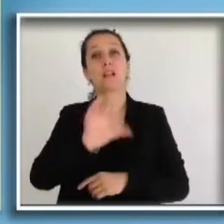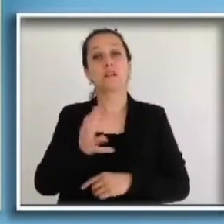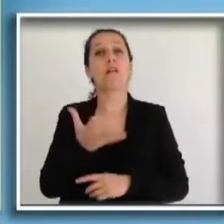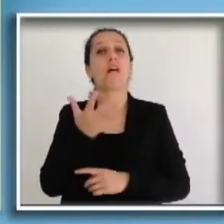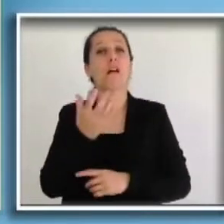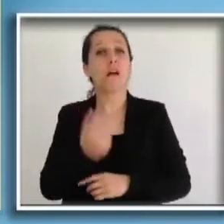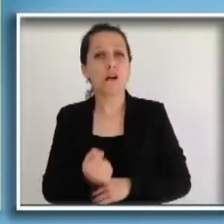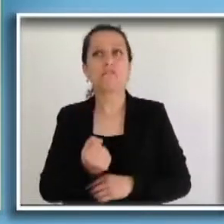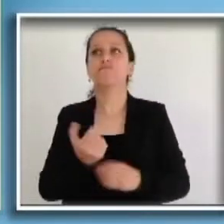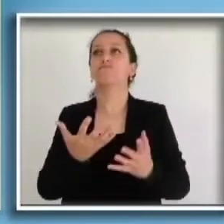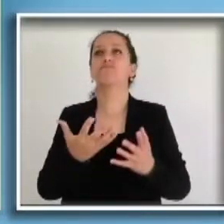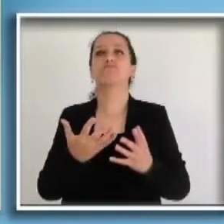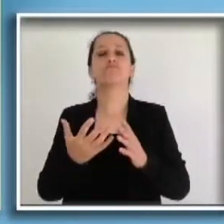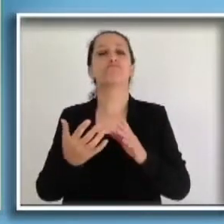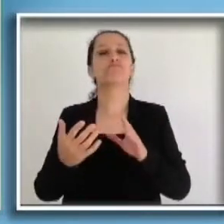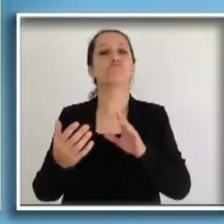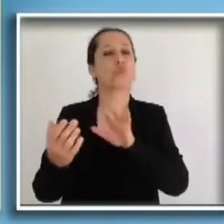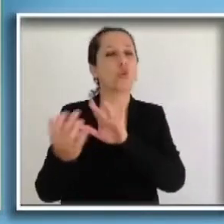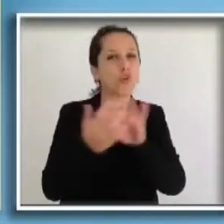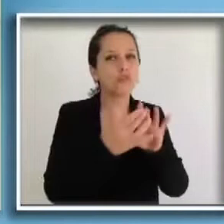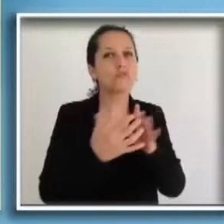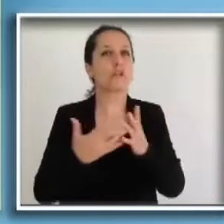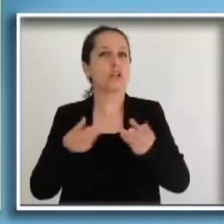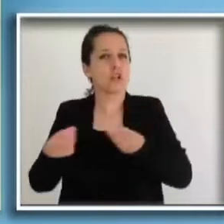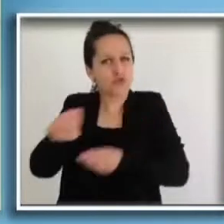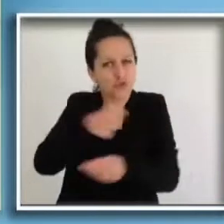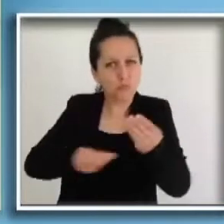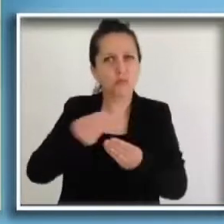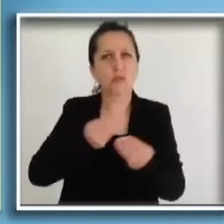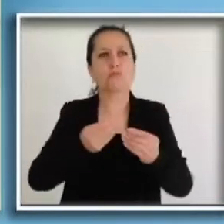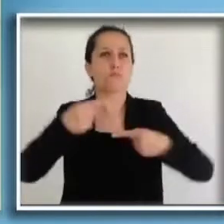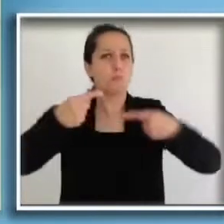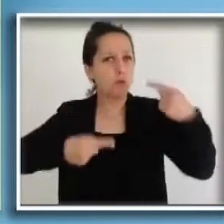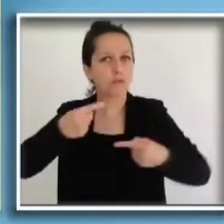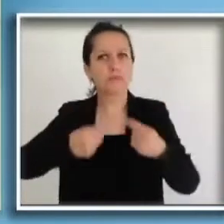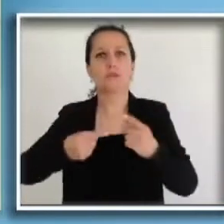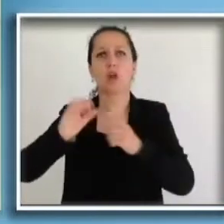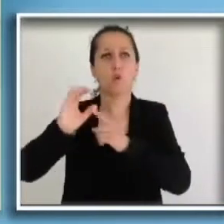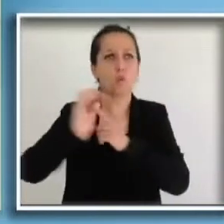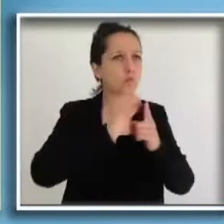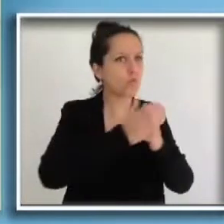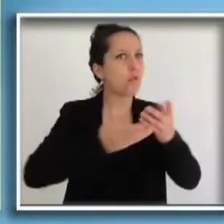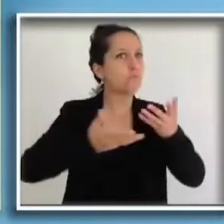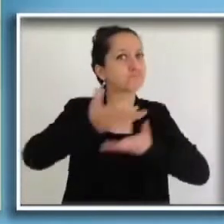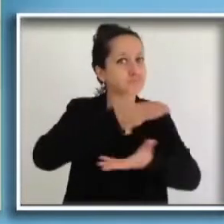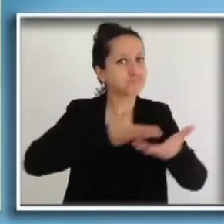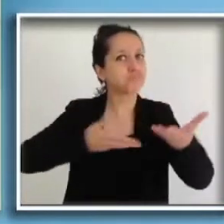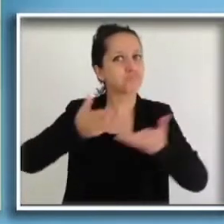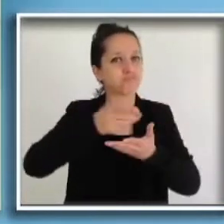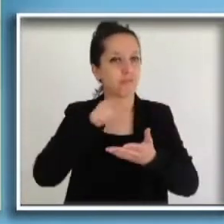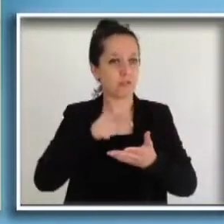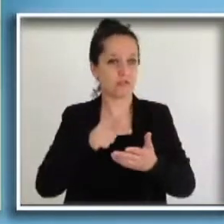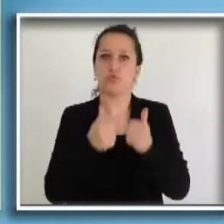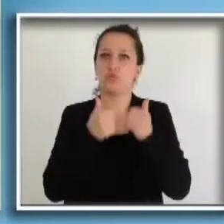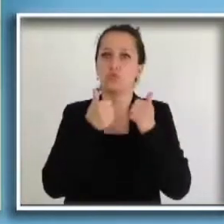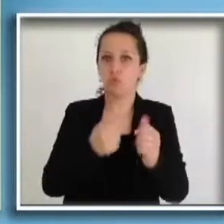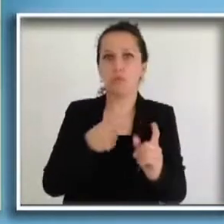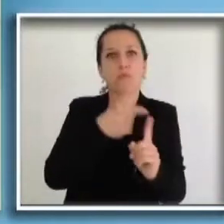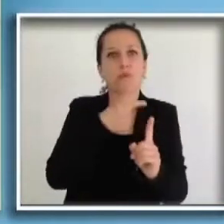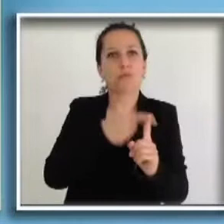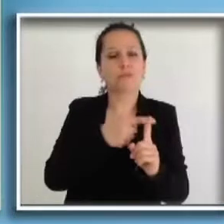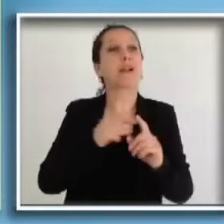comerciales políticos y culturales que deben aprovecharse como ventajas estratégicas y que nos permiten actuar en sociedad y